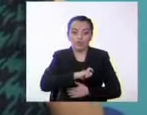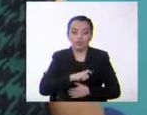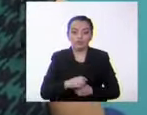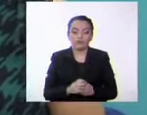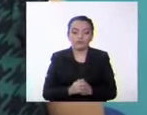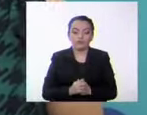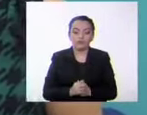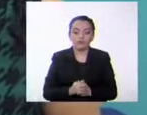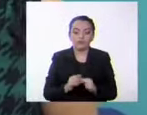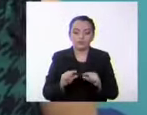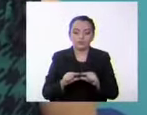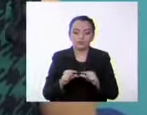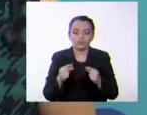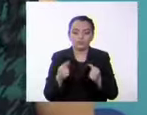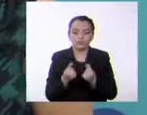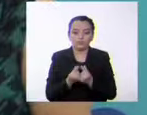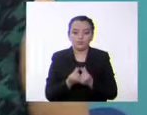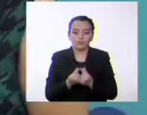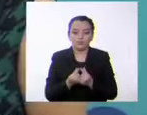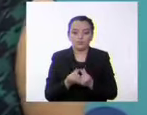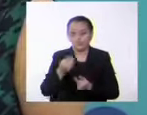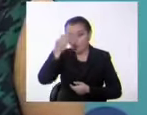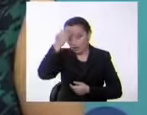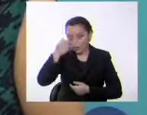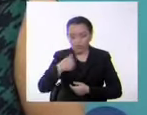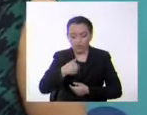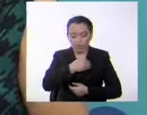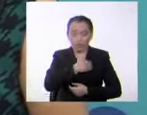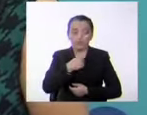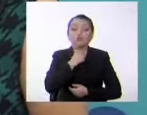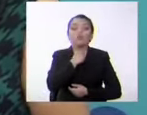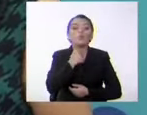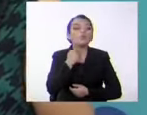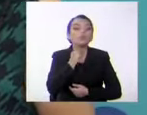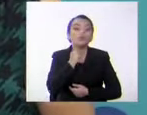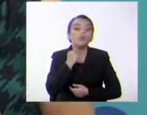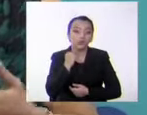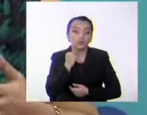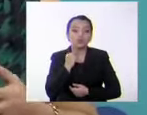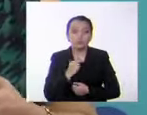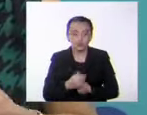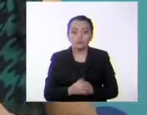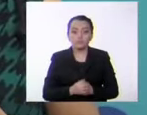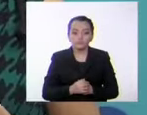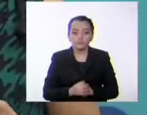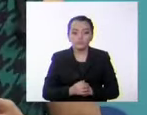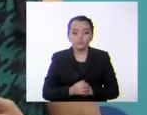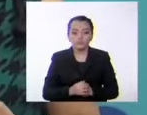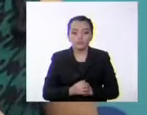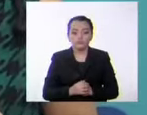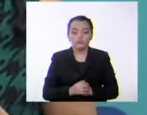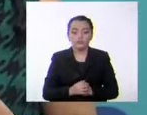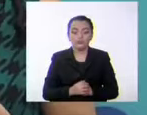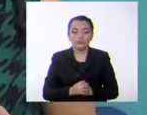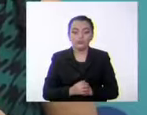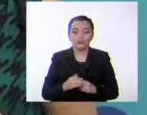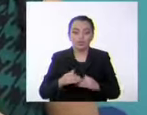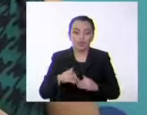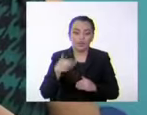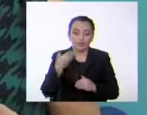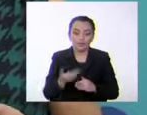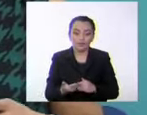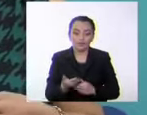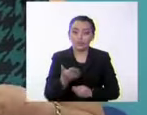grupo también están los sacerdotes, ¿verdad?, los clérigos, y luego están, por ejemplo, los